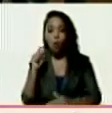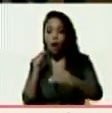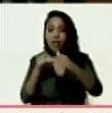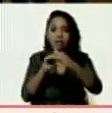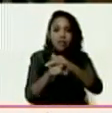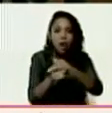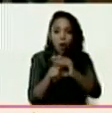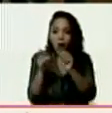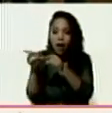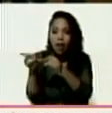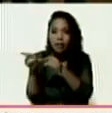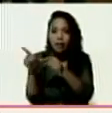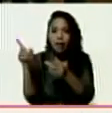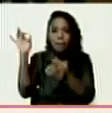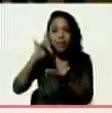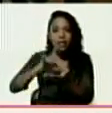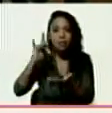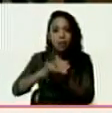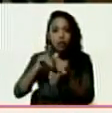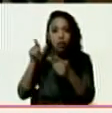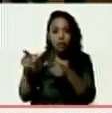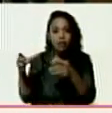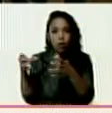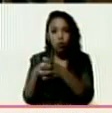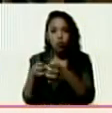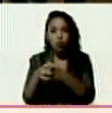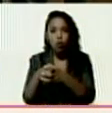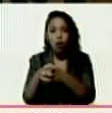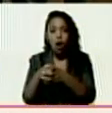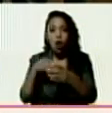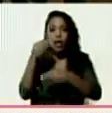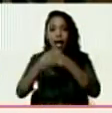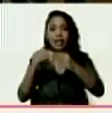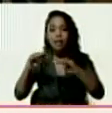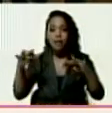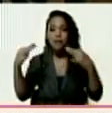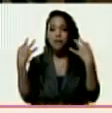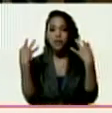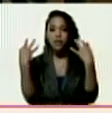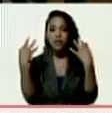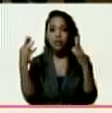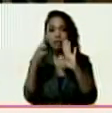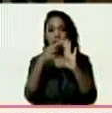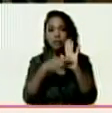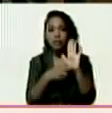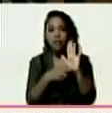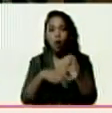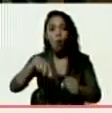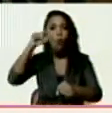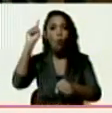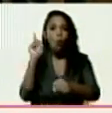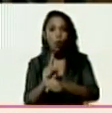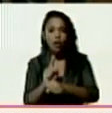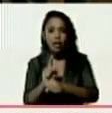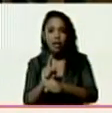este hemiciclo y es lo que conforman el quórum reglamentario. La única